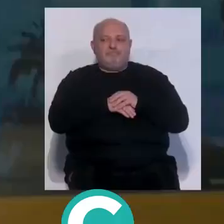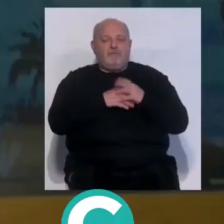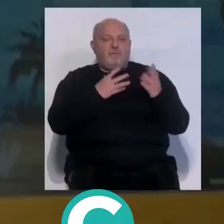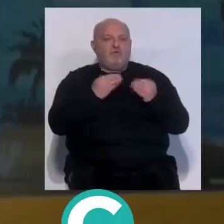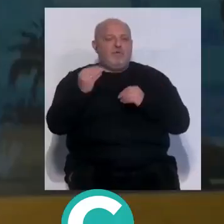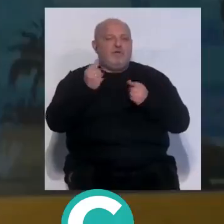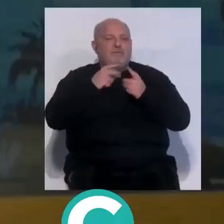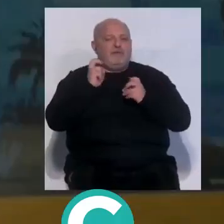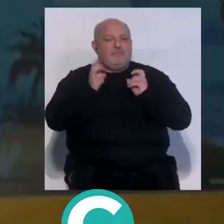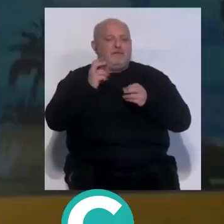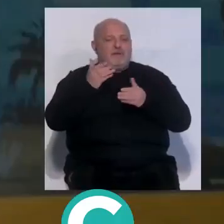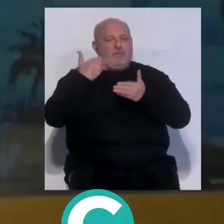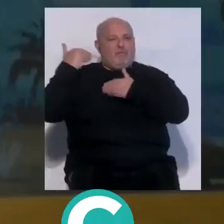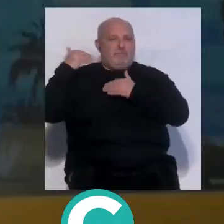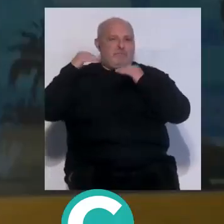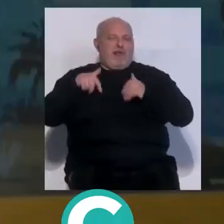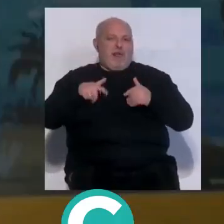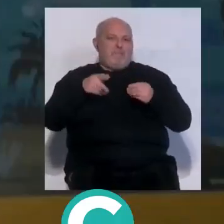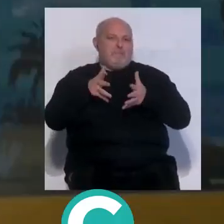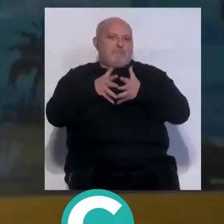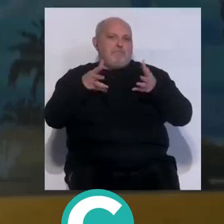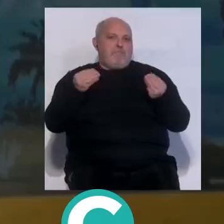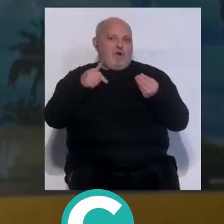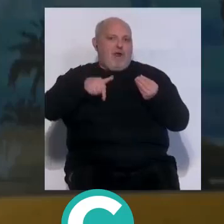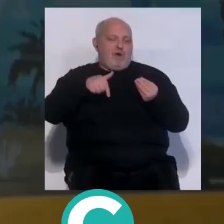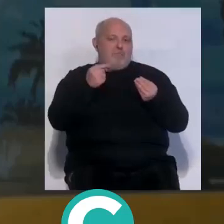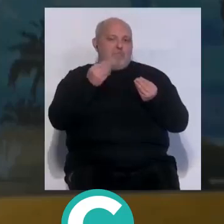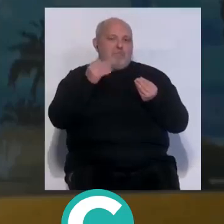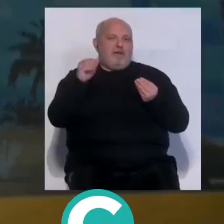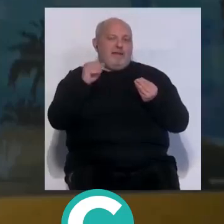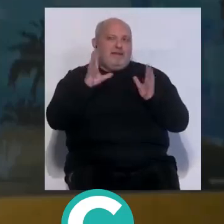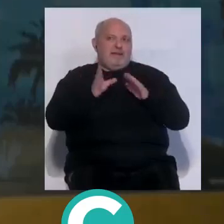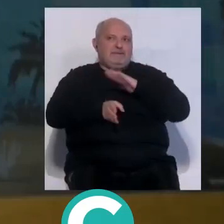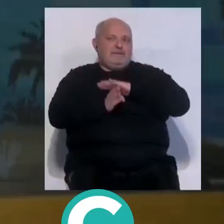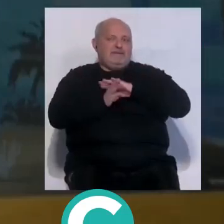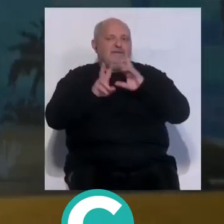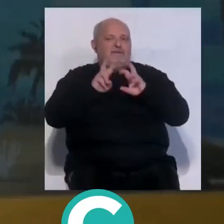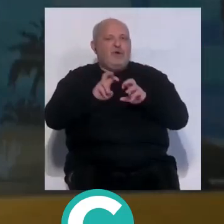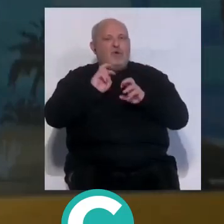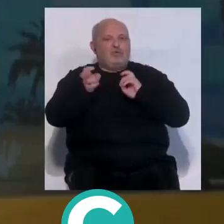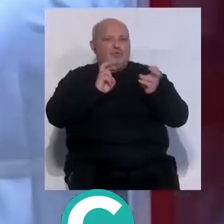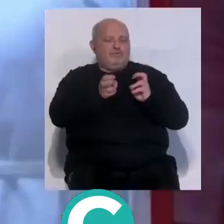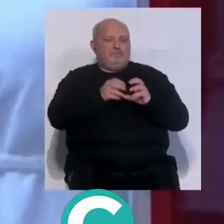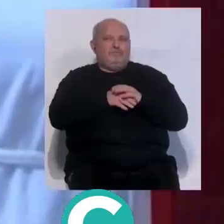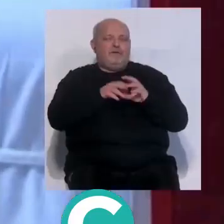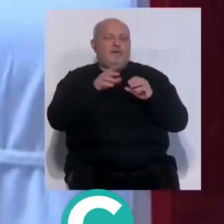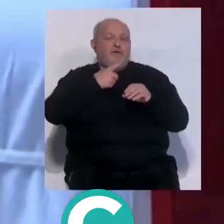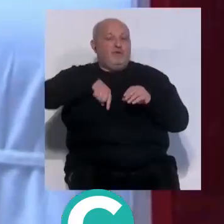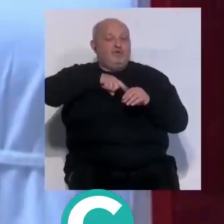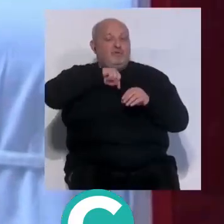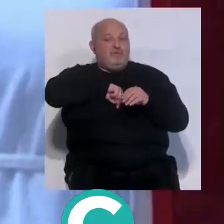muchos más tratamientos de los que había en el pasado y bueno, en ello estamos, también se están investigando nuevas terapias.